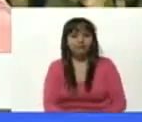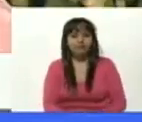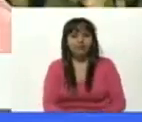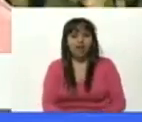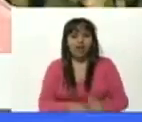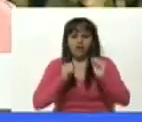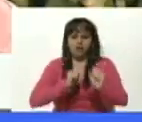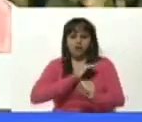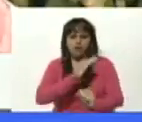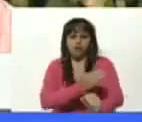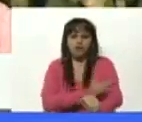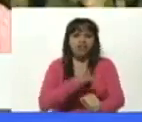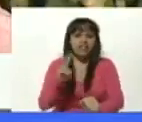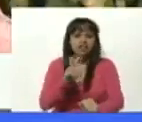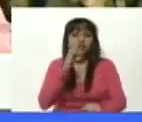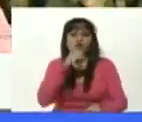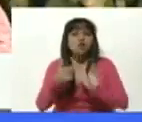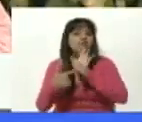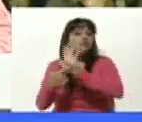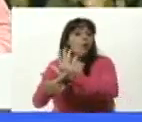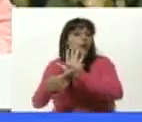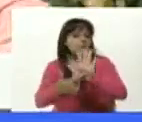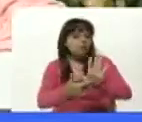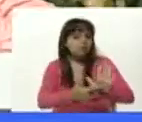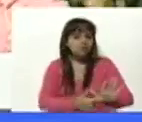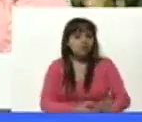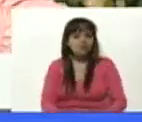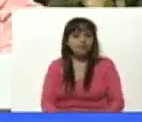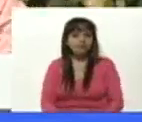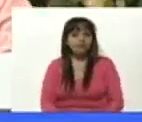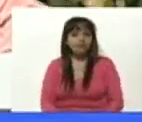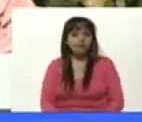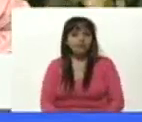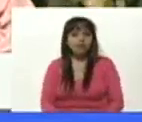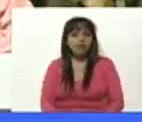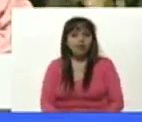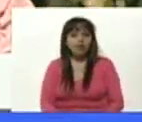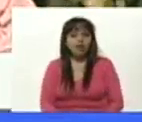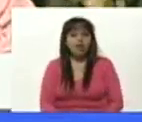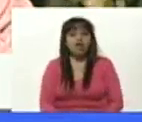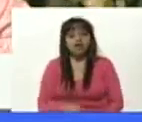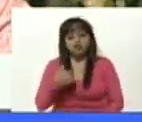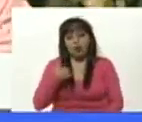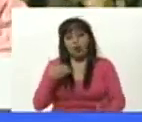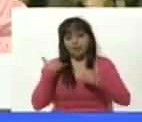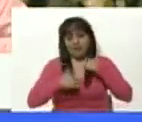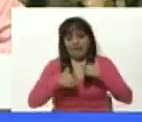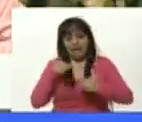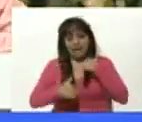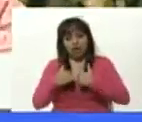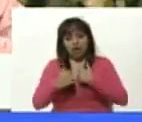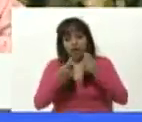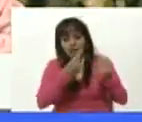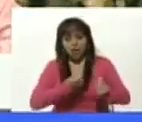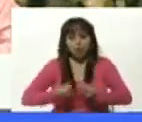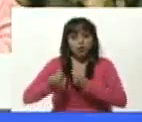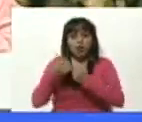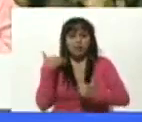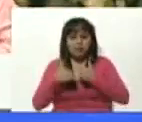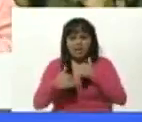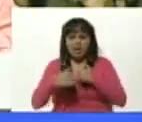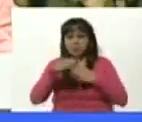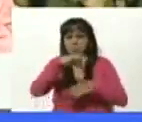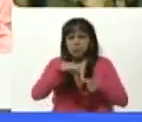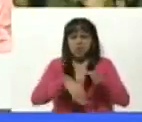poderosa Venezuela invisible de producción. Y que yo los miércoles de economía, miércoles productivo,